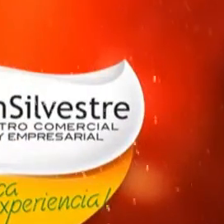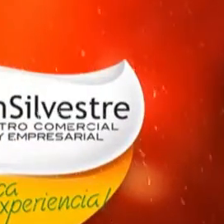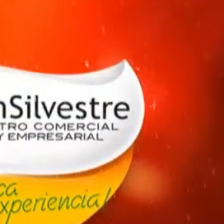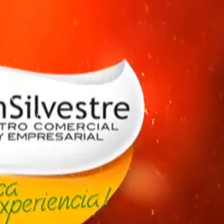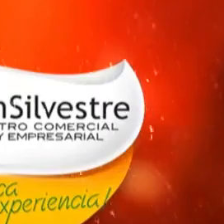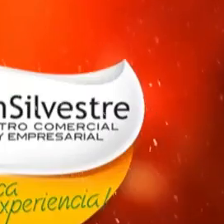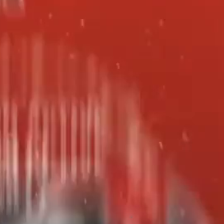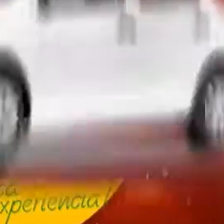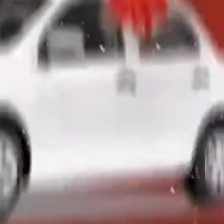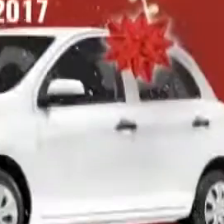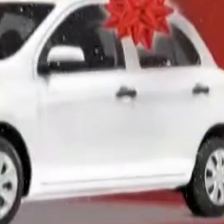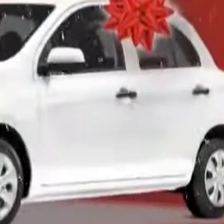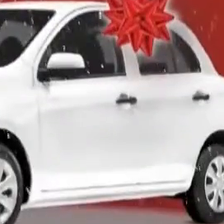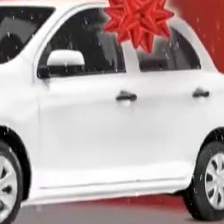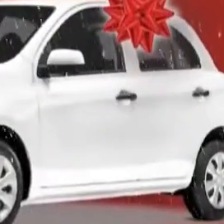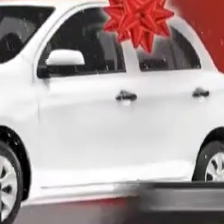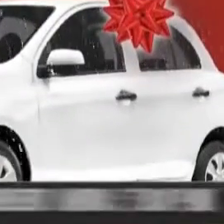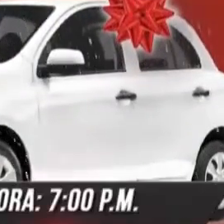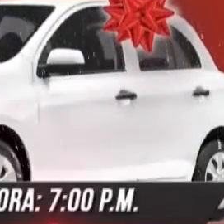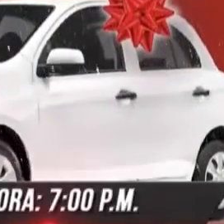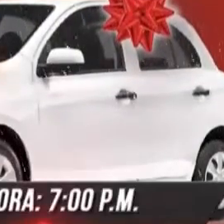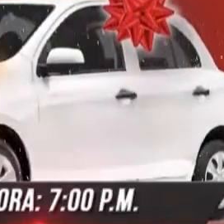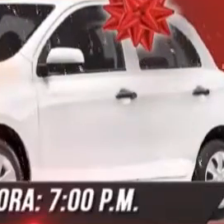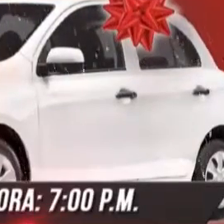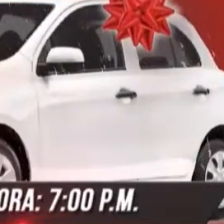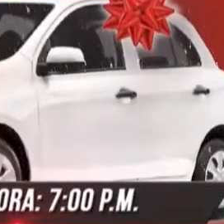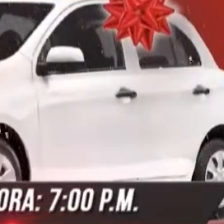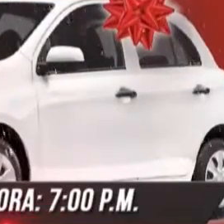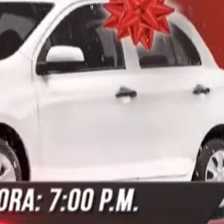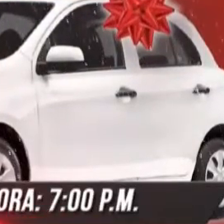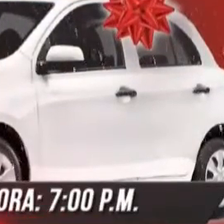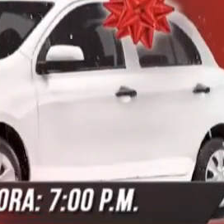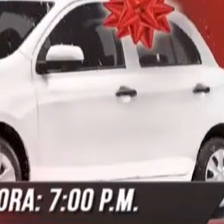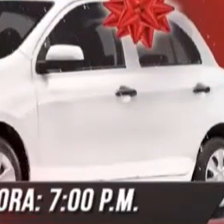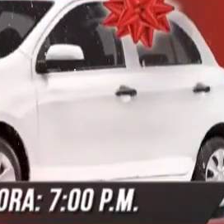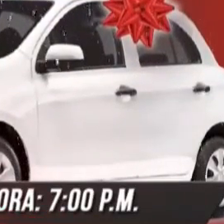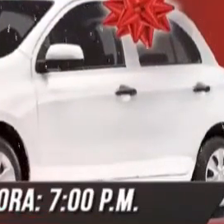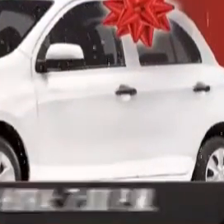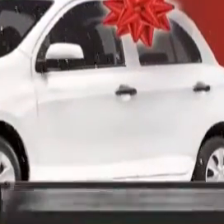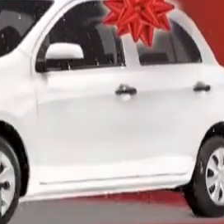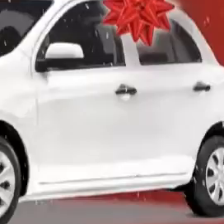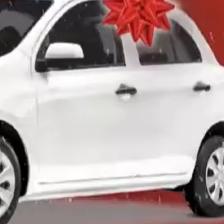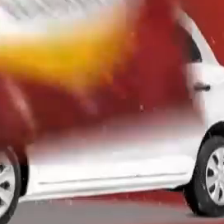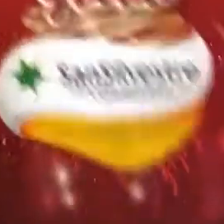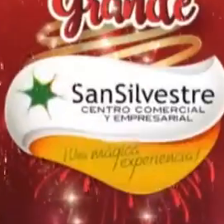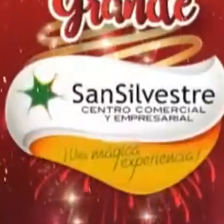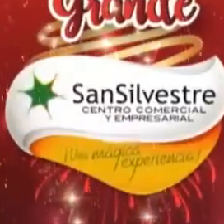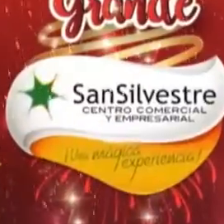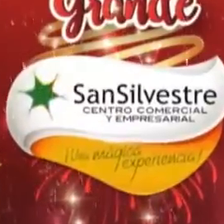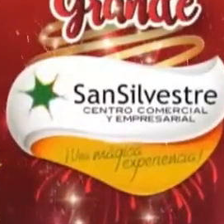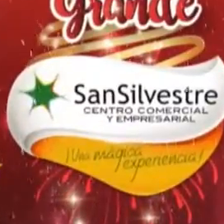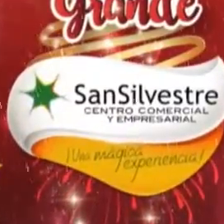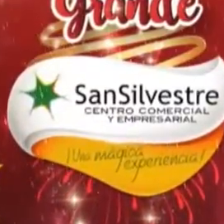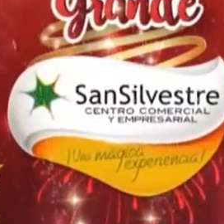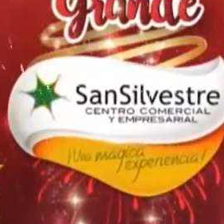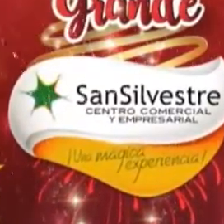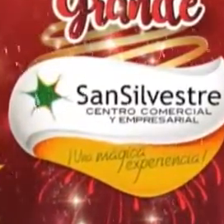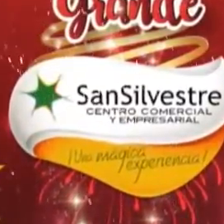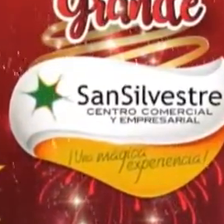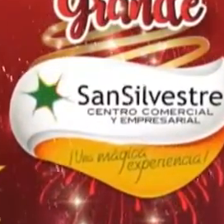centro comercial registra tus compras y participa en el sorteo de dos visas en marcha a ti o sea uno de los 23